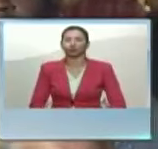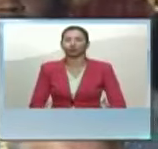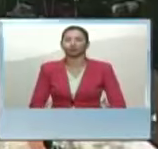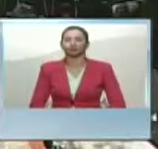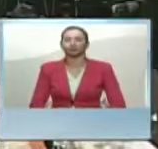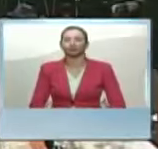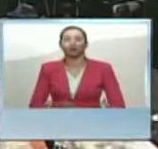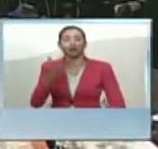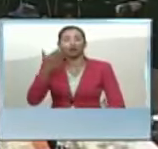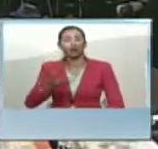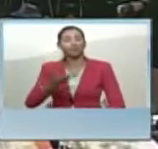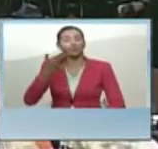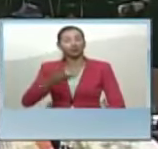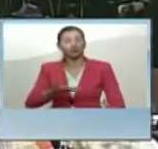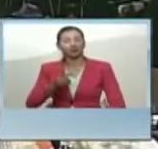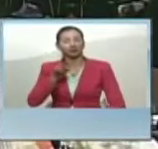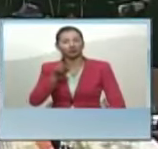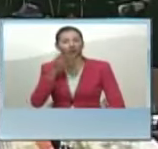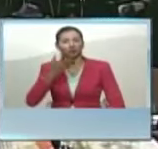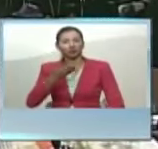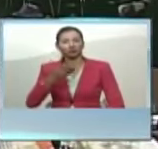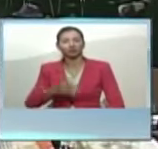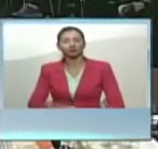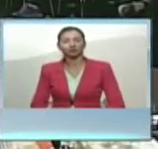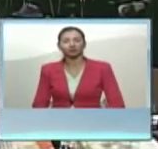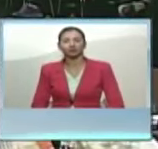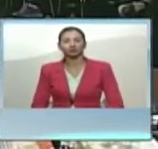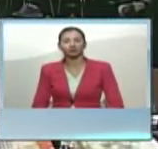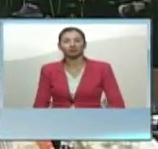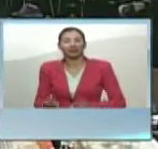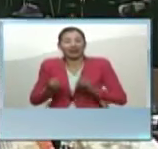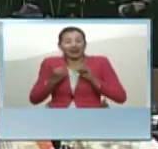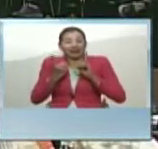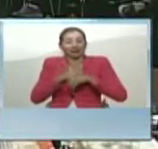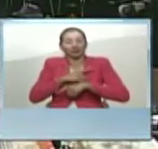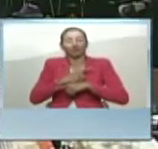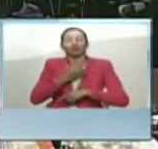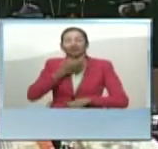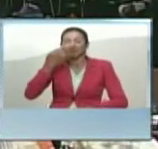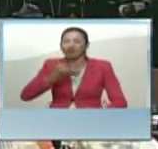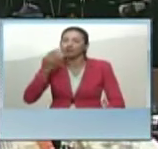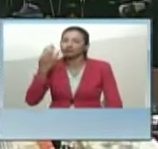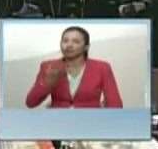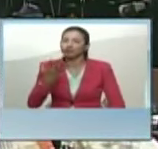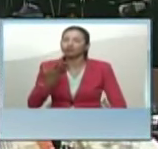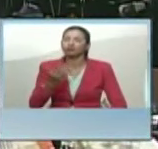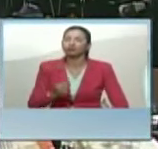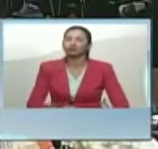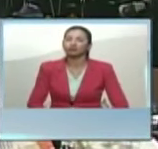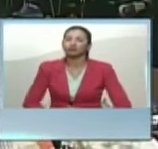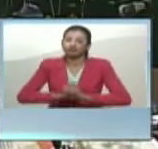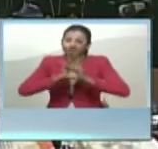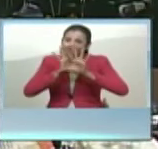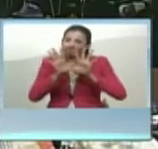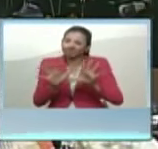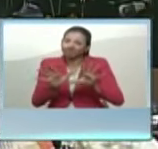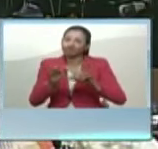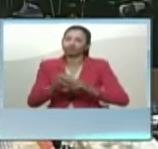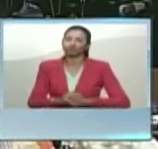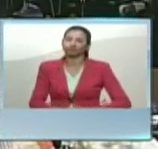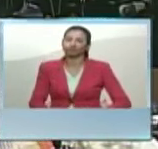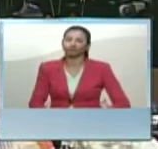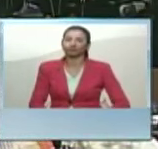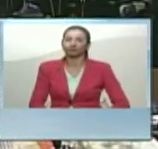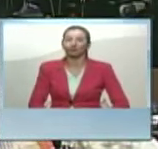es muy importante, para que la rectificación sea puntual, verdadera, contundente, que